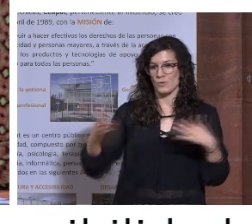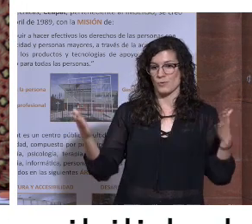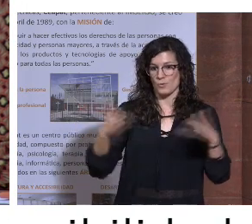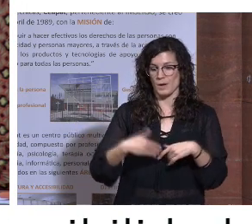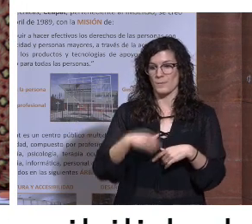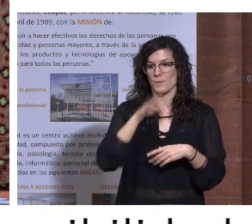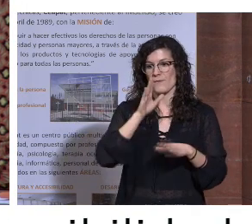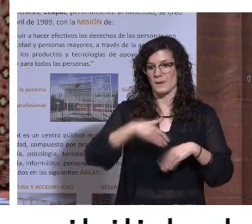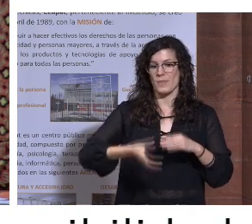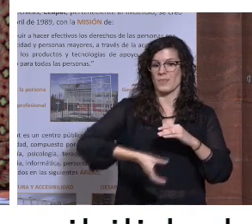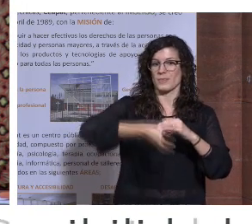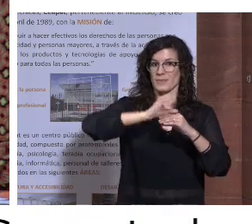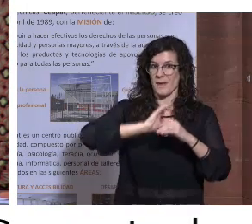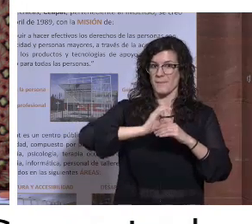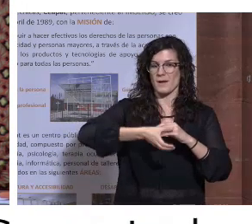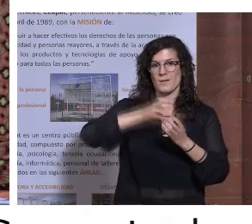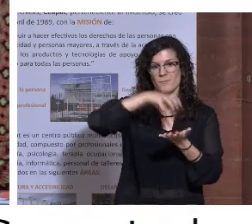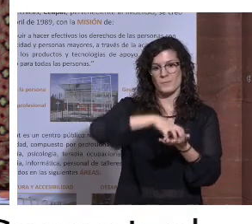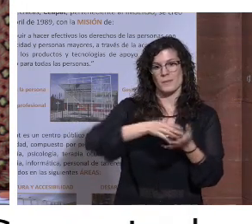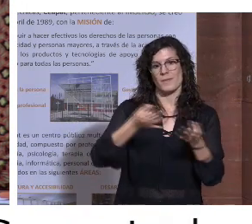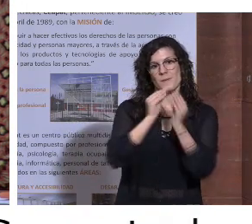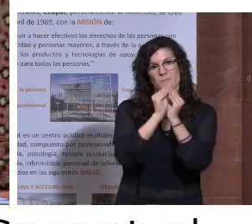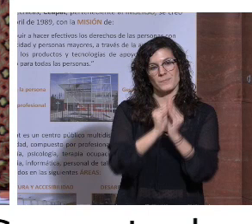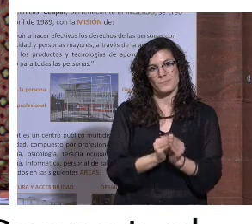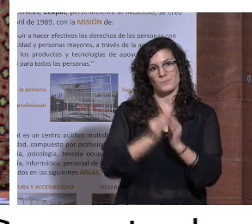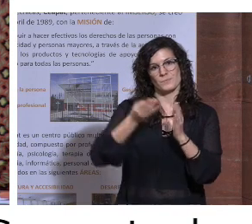CEAPAT el que tenía que elaborar una serie de requisitos técnicos